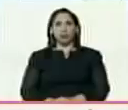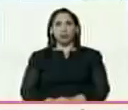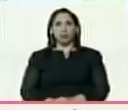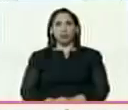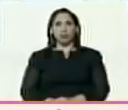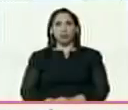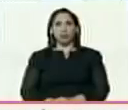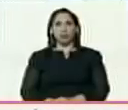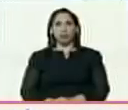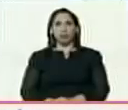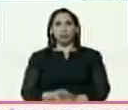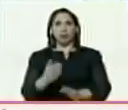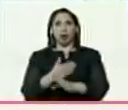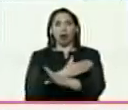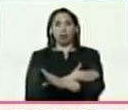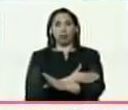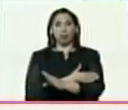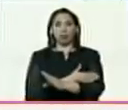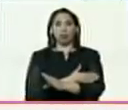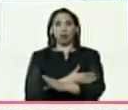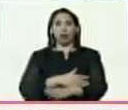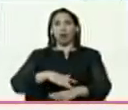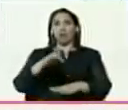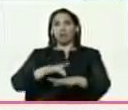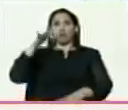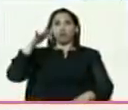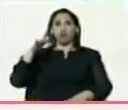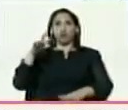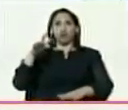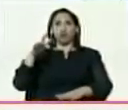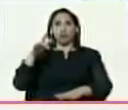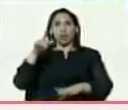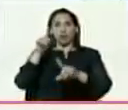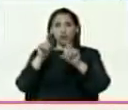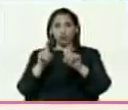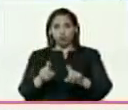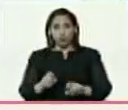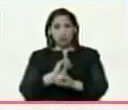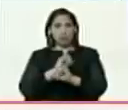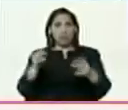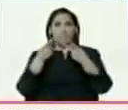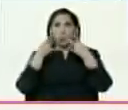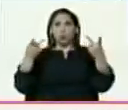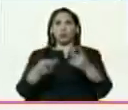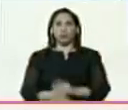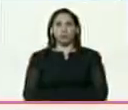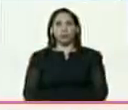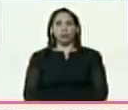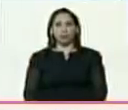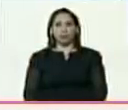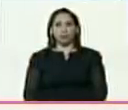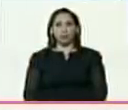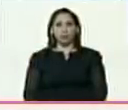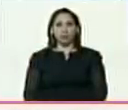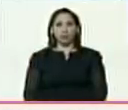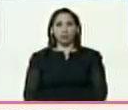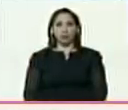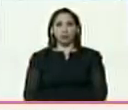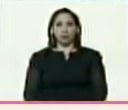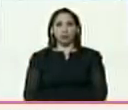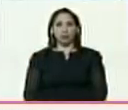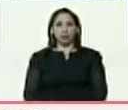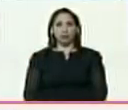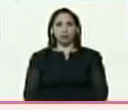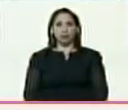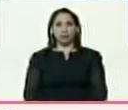ante las graves evidencias hechas ya públicas a nivel mundial en las